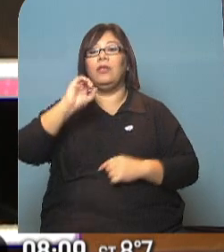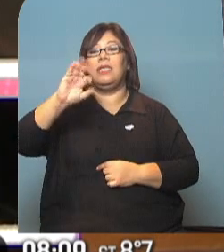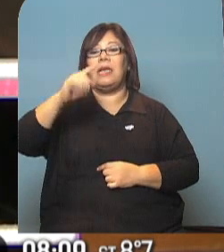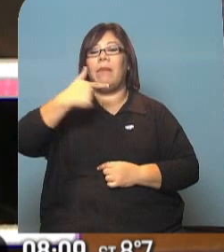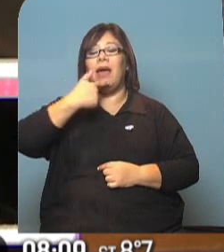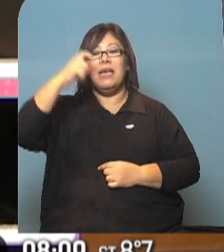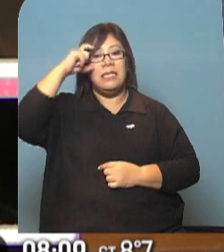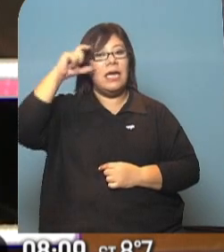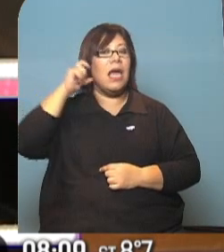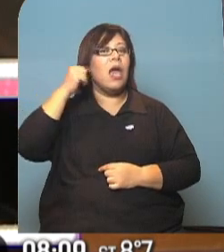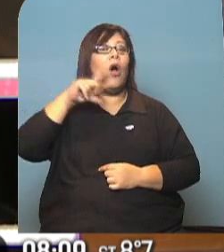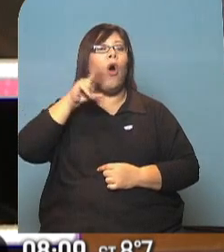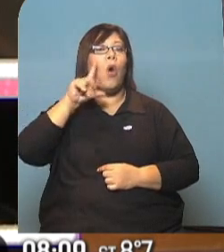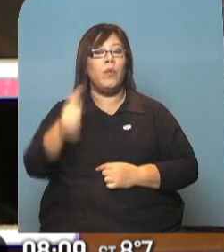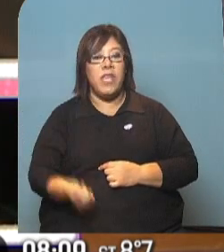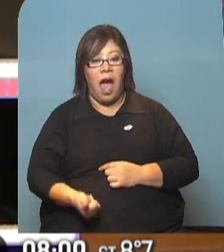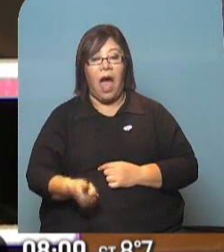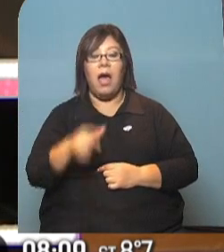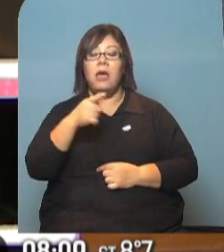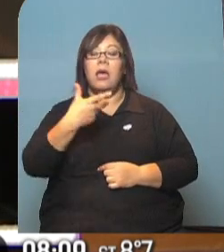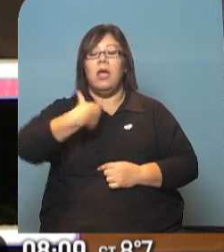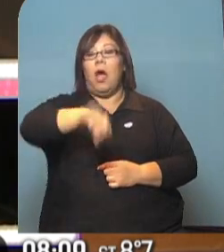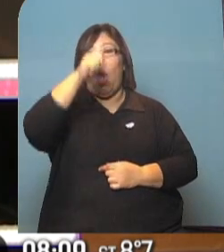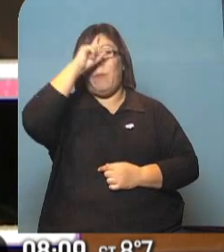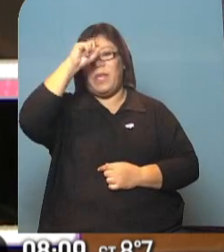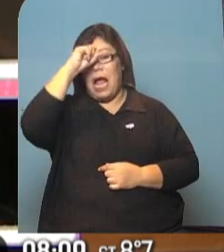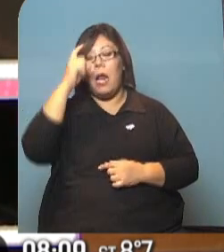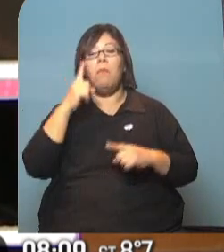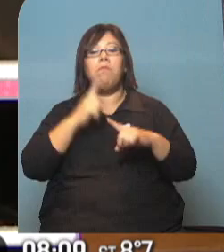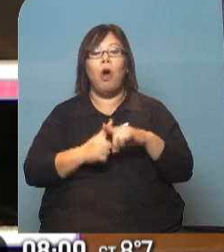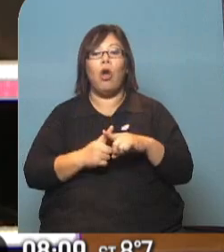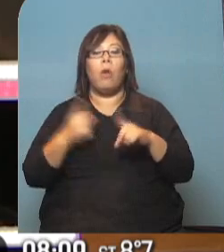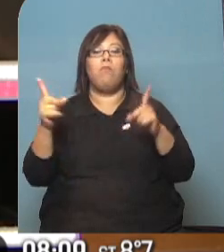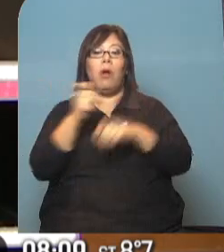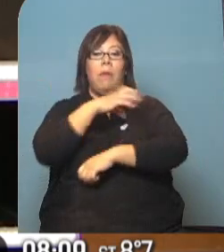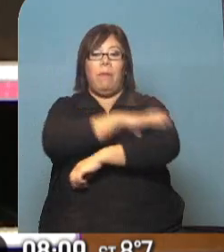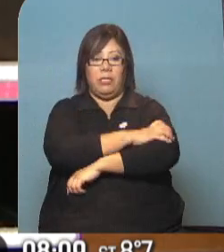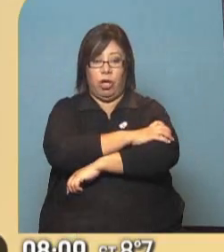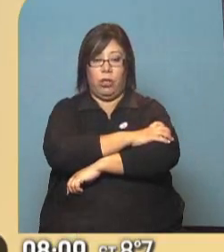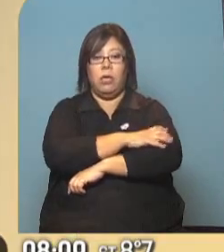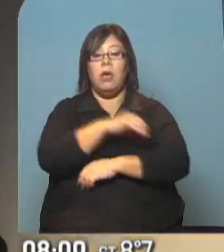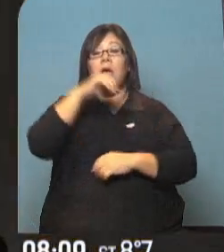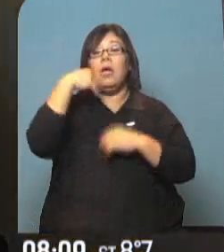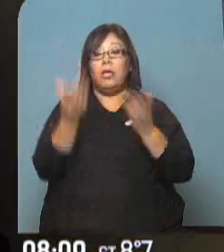en la crónica y te recordamos que hoy al mediodía hay apertura de molinetes, pero está funcionando en este momento el servicio.